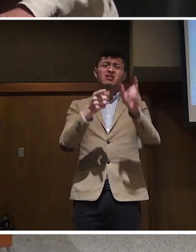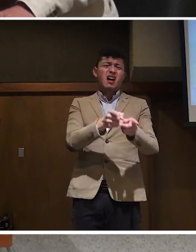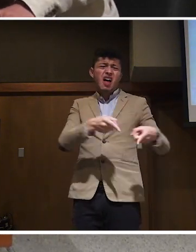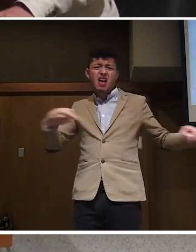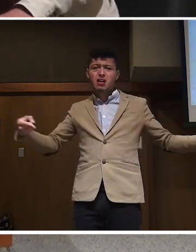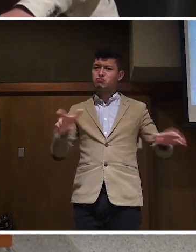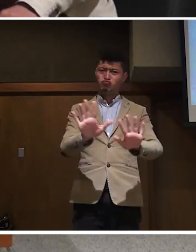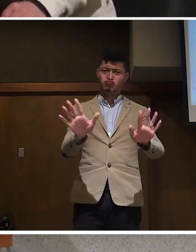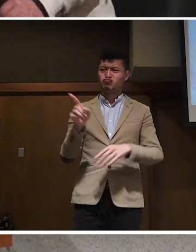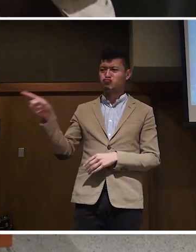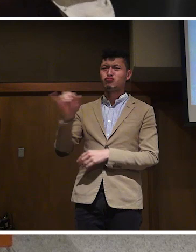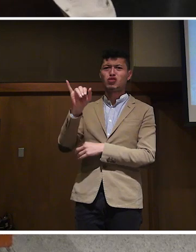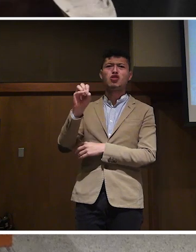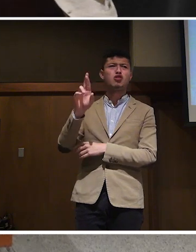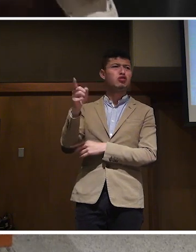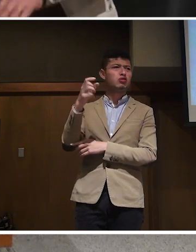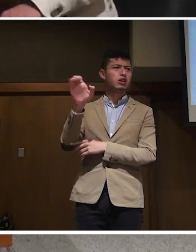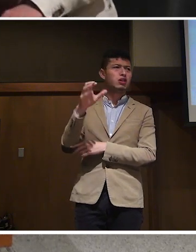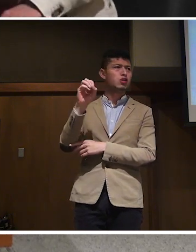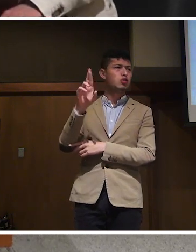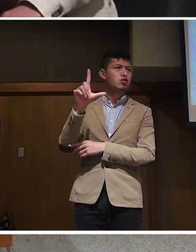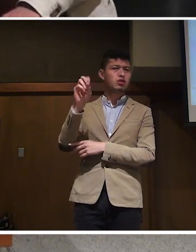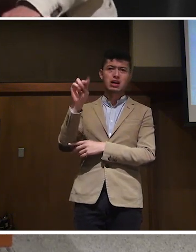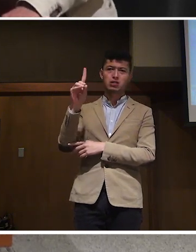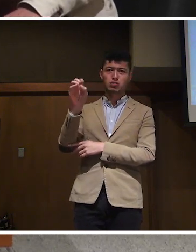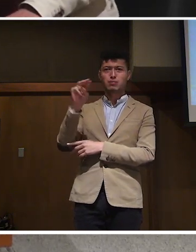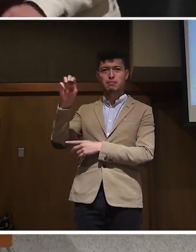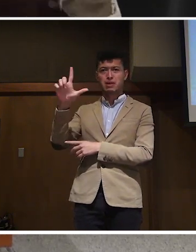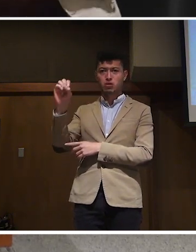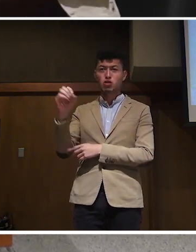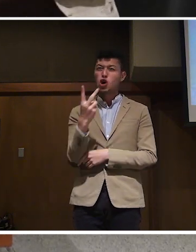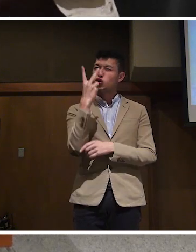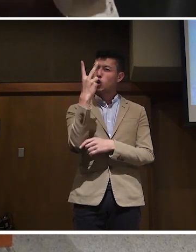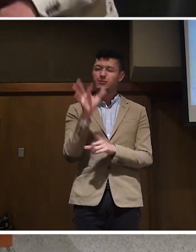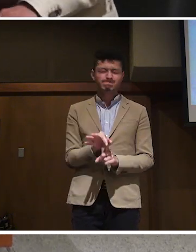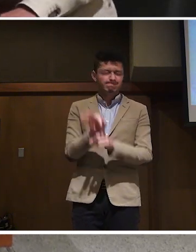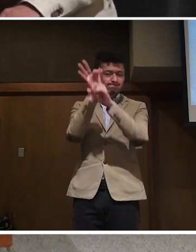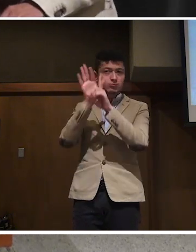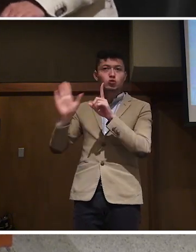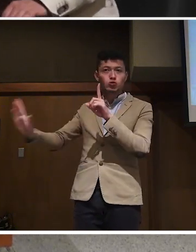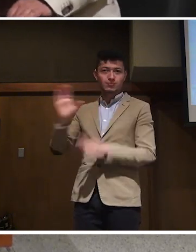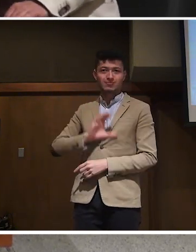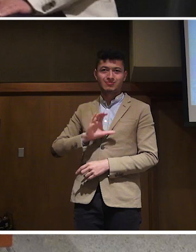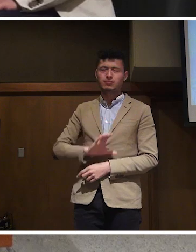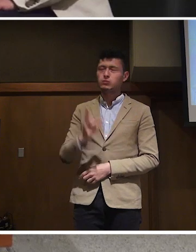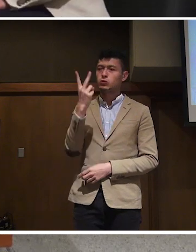presentación, pero yo quiero destacar dos cosas, especialmente por la